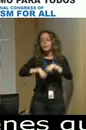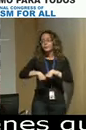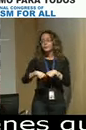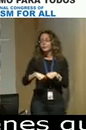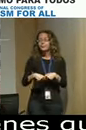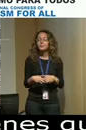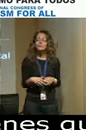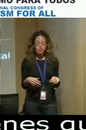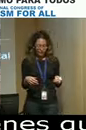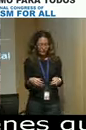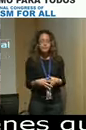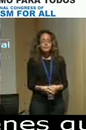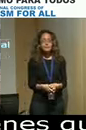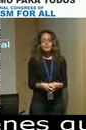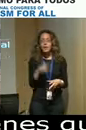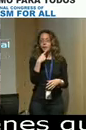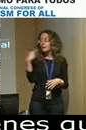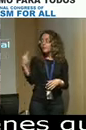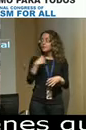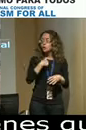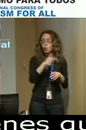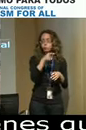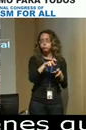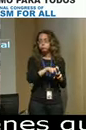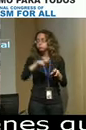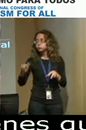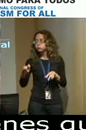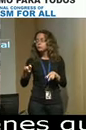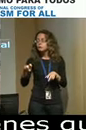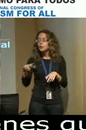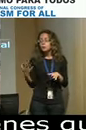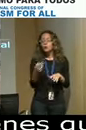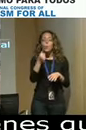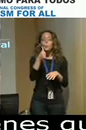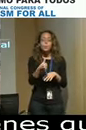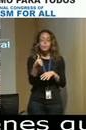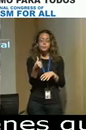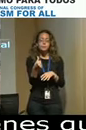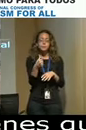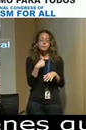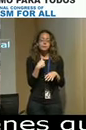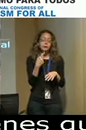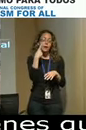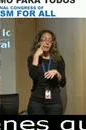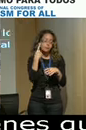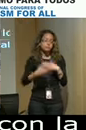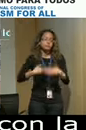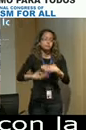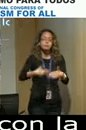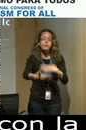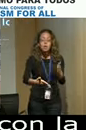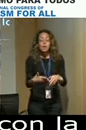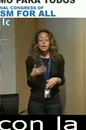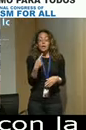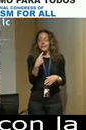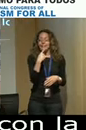Vale, pues igual. Vale, bueno, un poco lo que, a ver si ya cojo el hilo. Entonces, lo que os